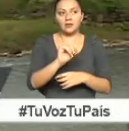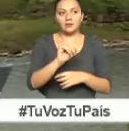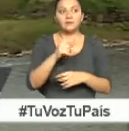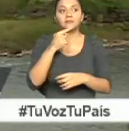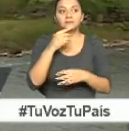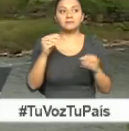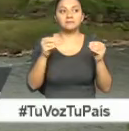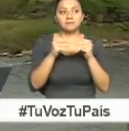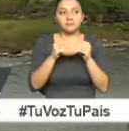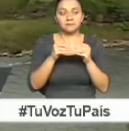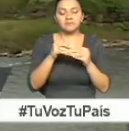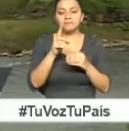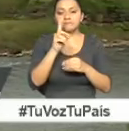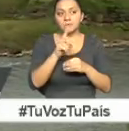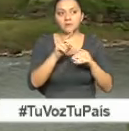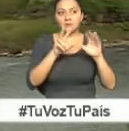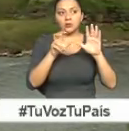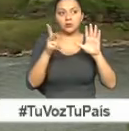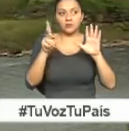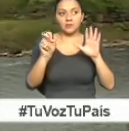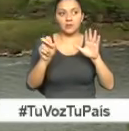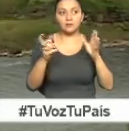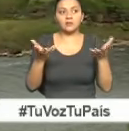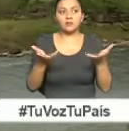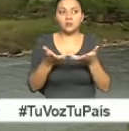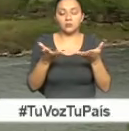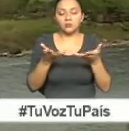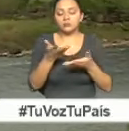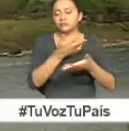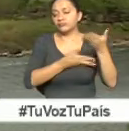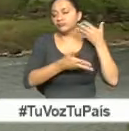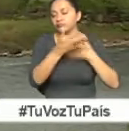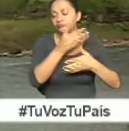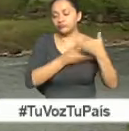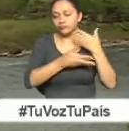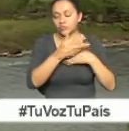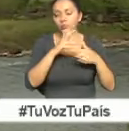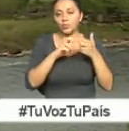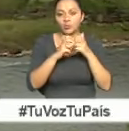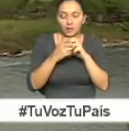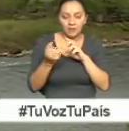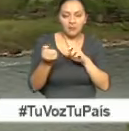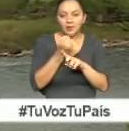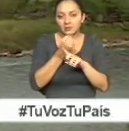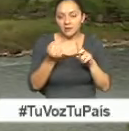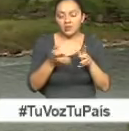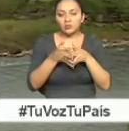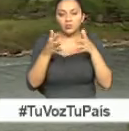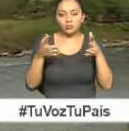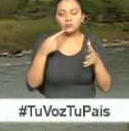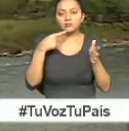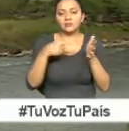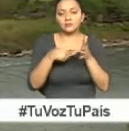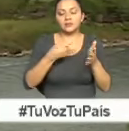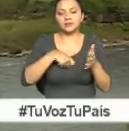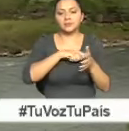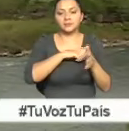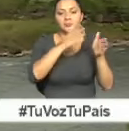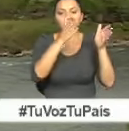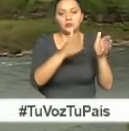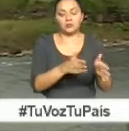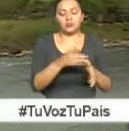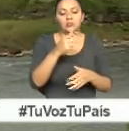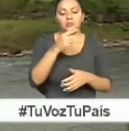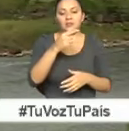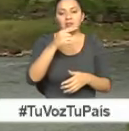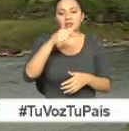luchó ferozmente en contra de las terribles y tratos inhumanos que le infligieron los españoles a los quijos y